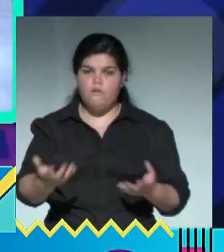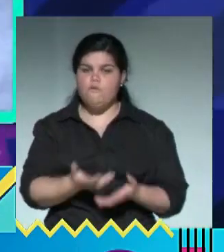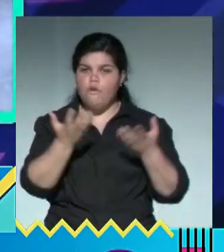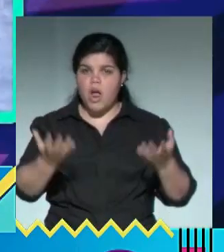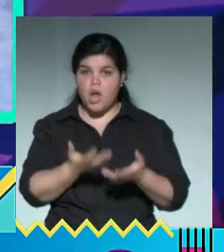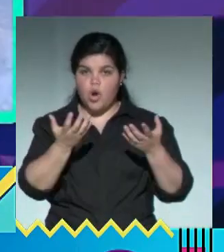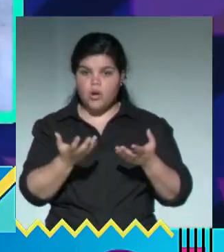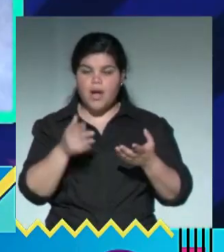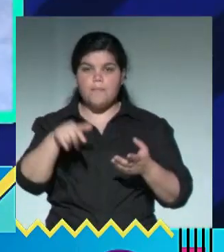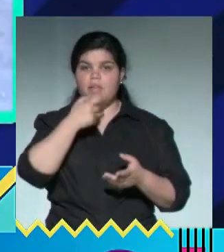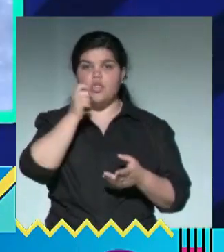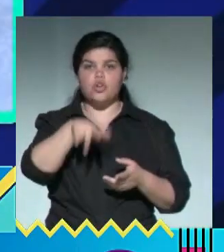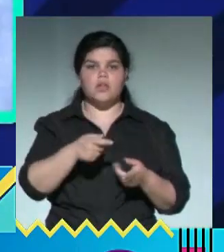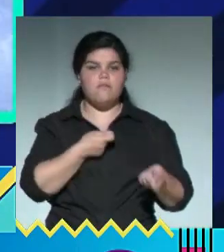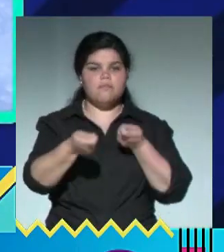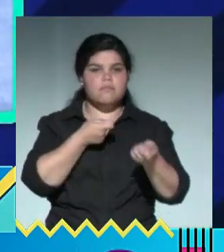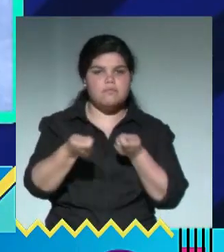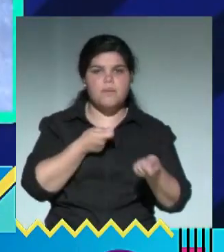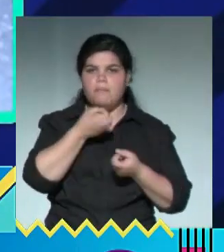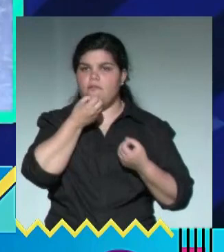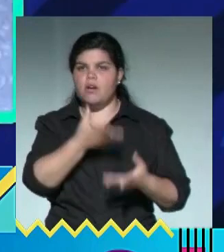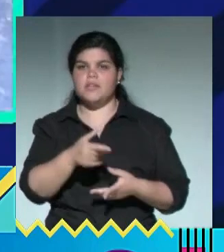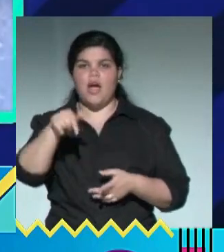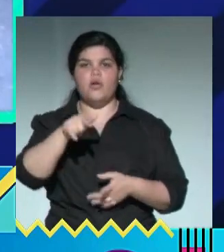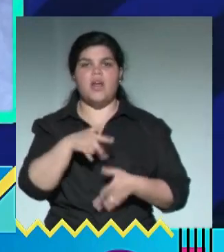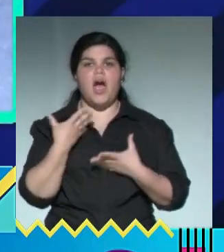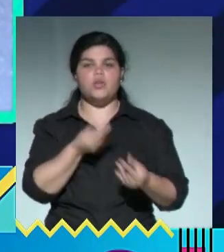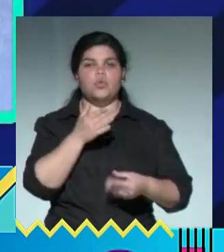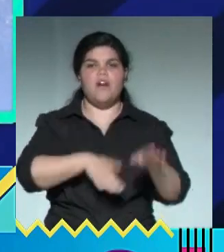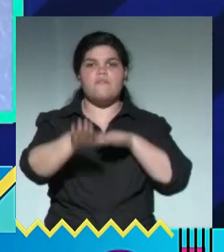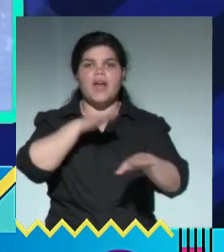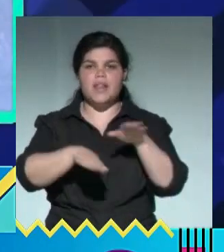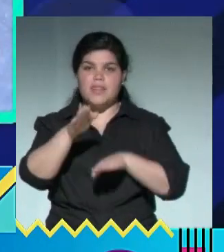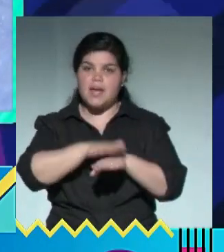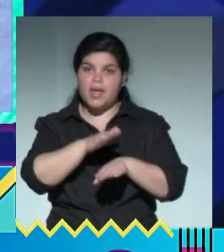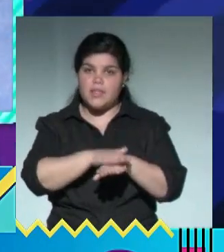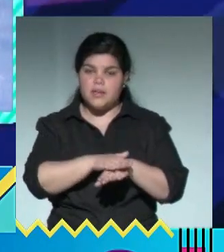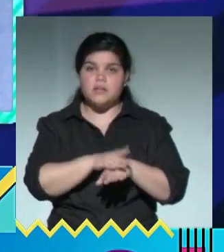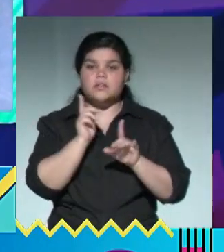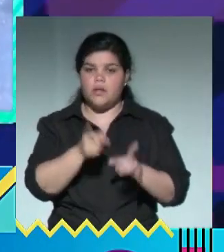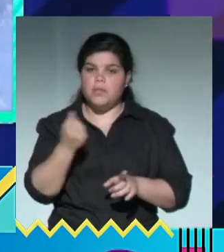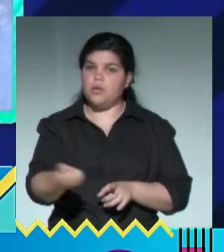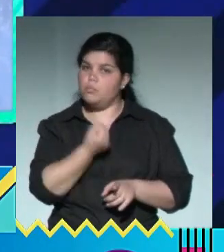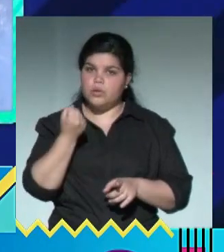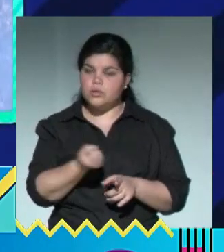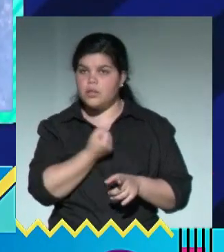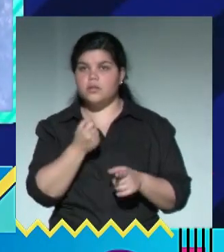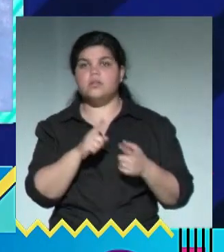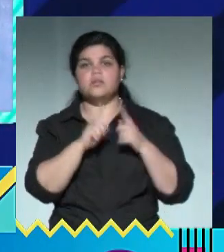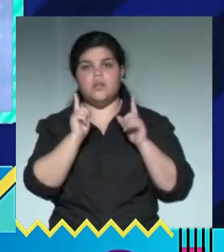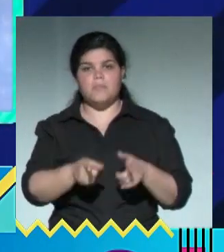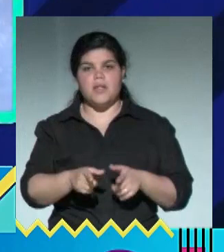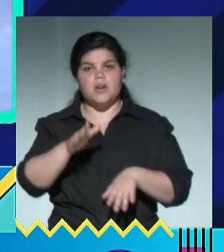la coordinación y el trabajo en equipo. El aporte de Vialidad, en este caso, también fue muy importante y muy clave, como también lo de gente del equipo